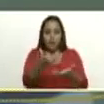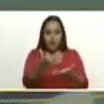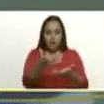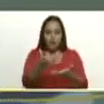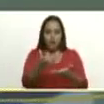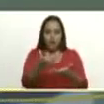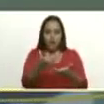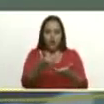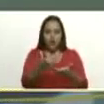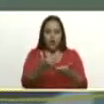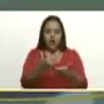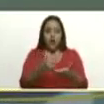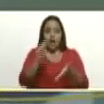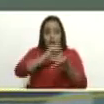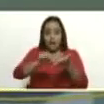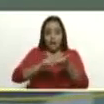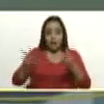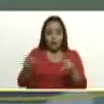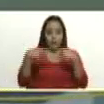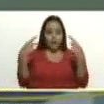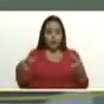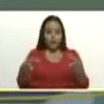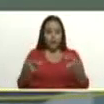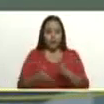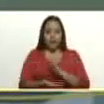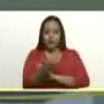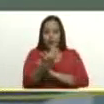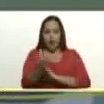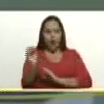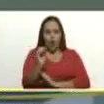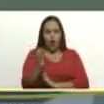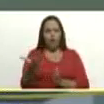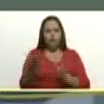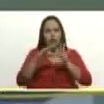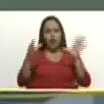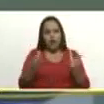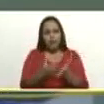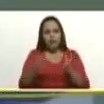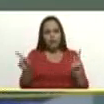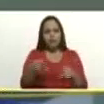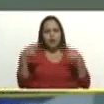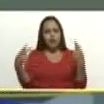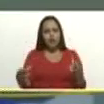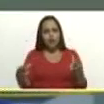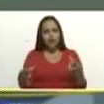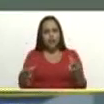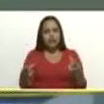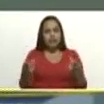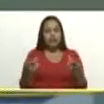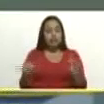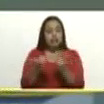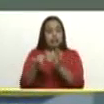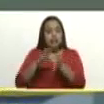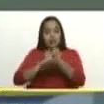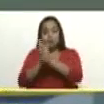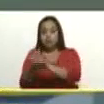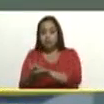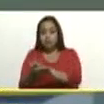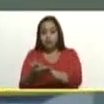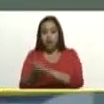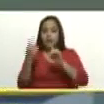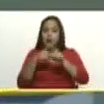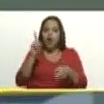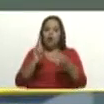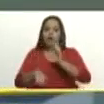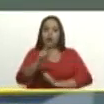los impresos o prensa escrita, aunque en el mundo la prensa escrita casi que desapareció, todavía